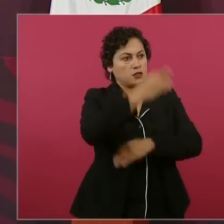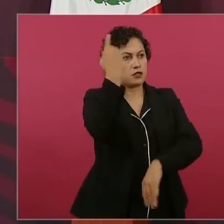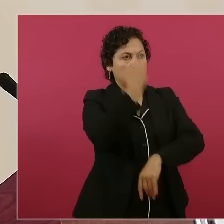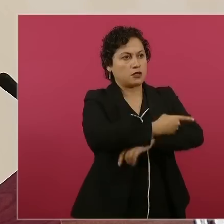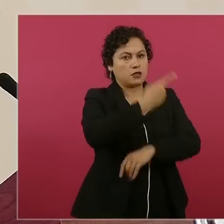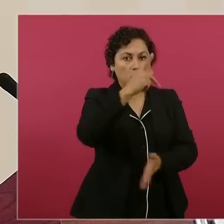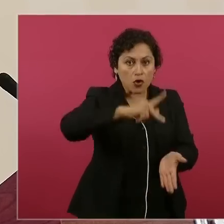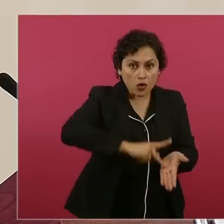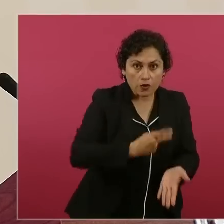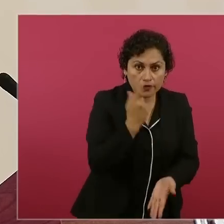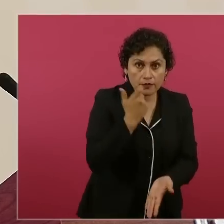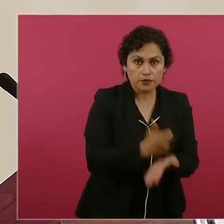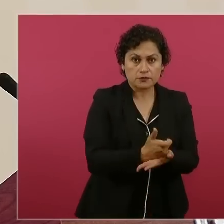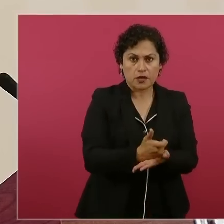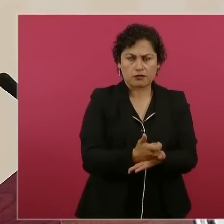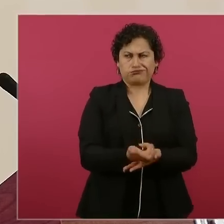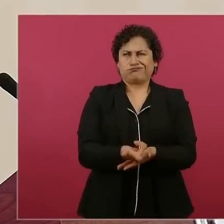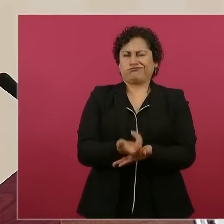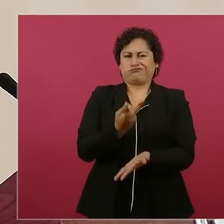Pero